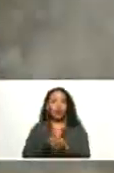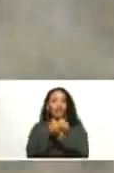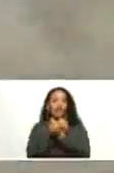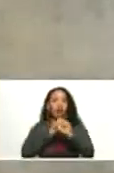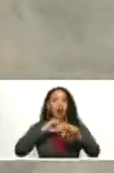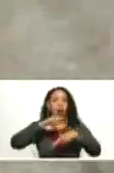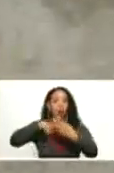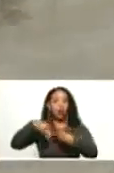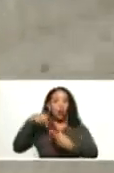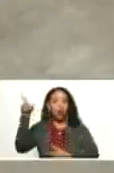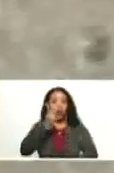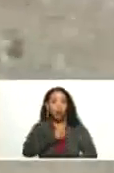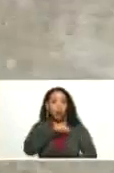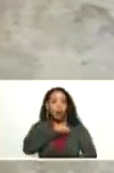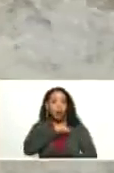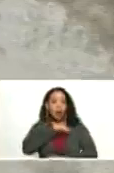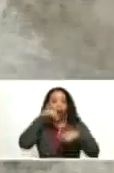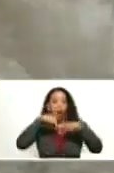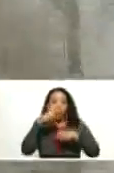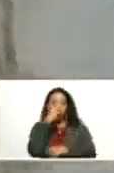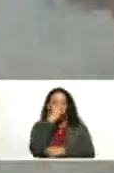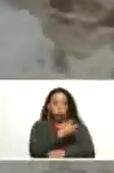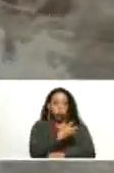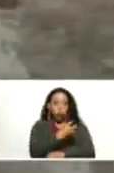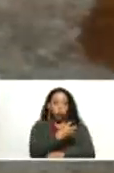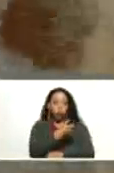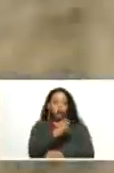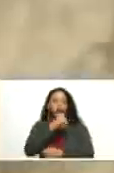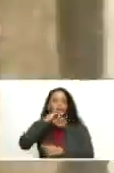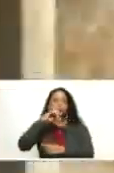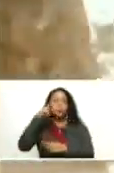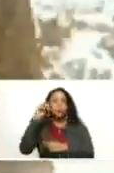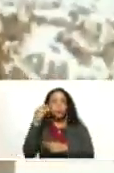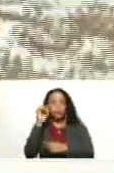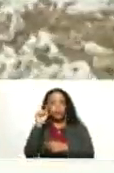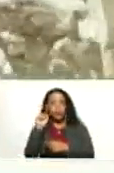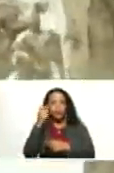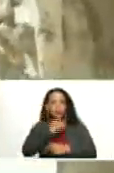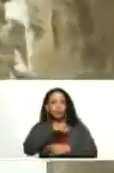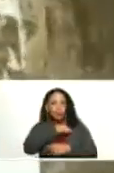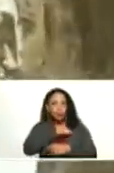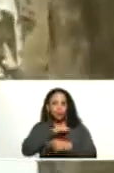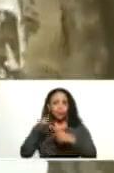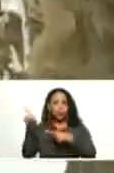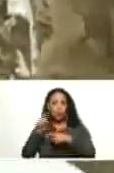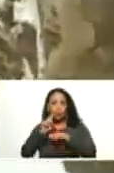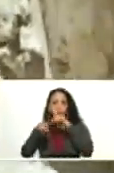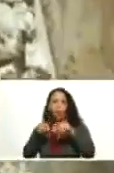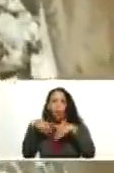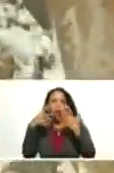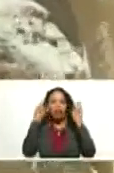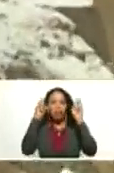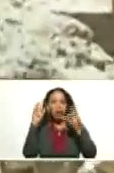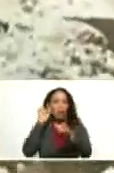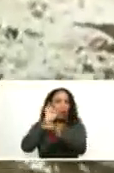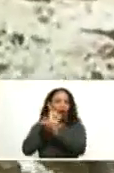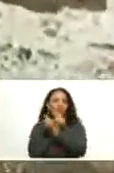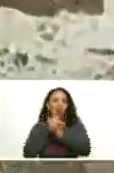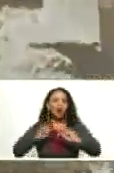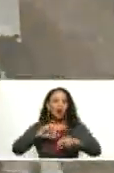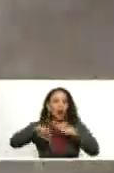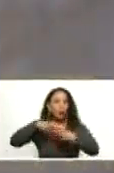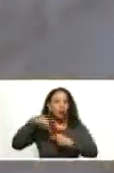en España de San Blas, y que aquí lo visitaba José María España y Manuel Gual, que fueron los que también le preguntaron cuál era el motivo por el cual había fracasado la